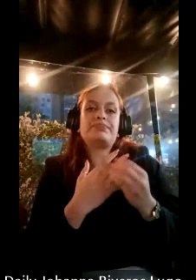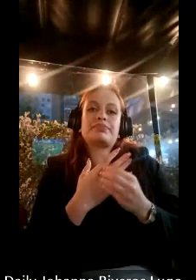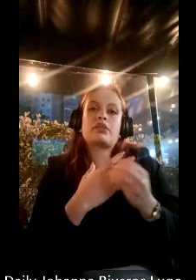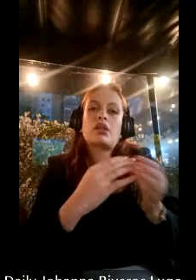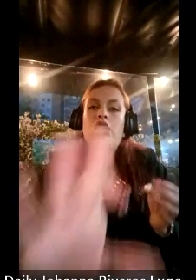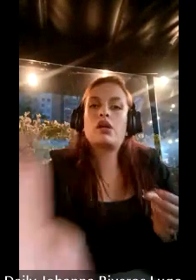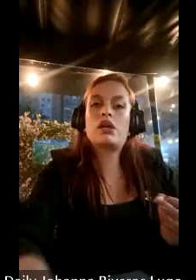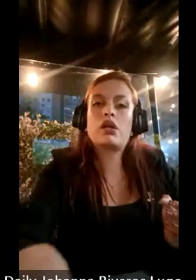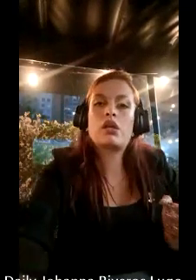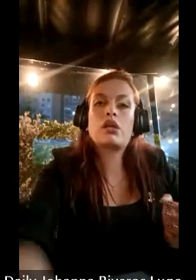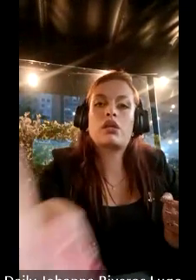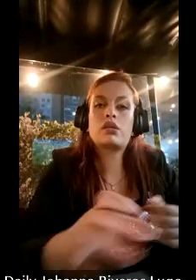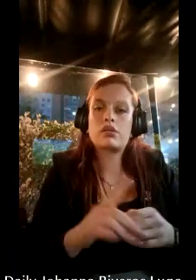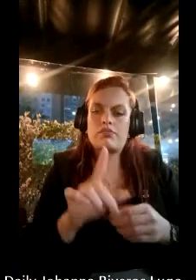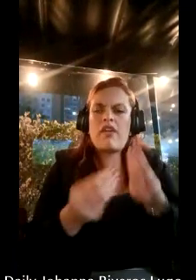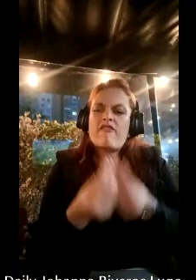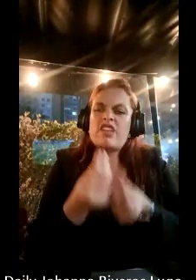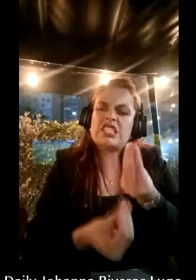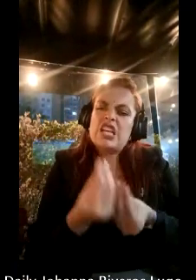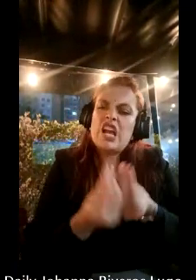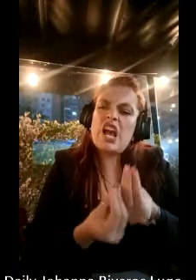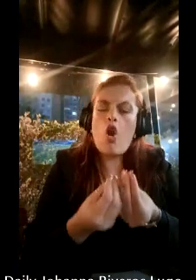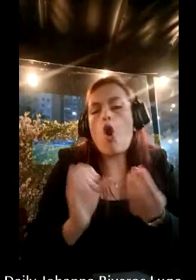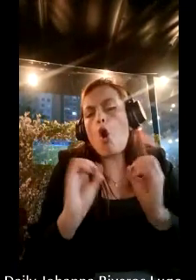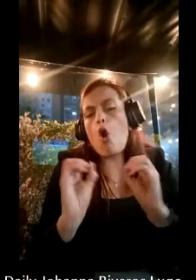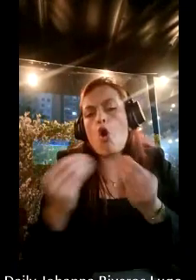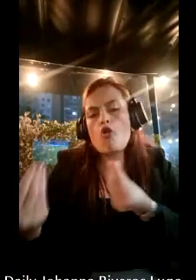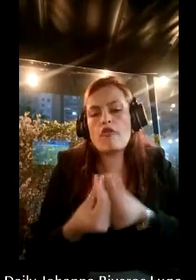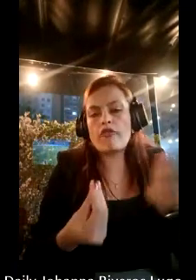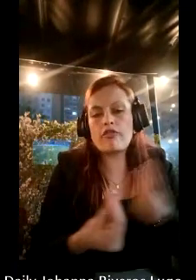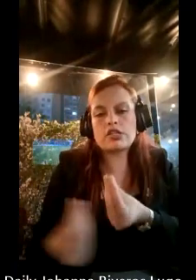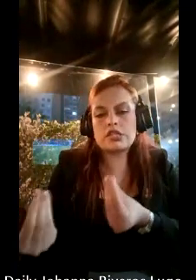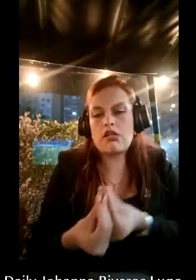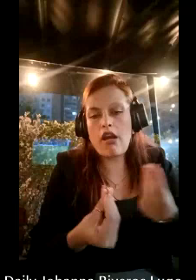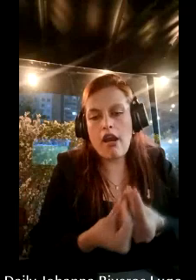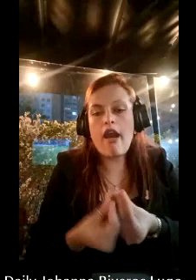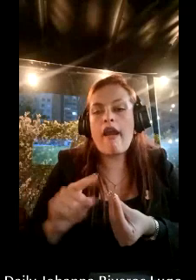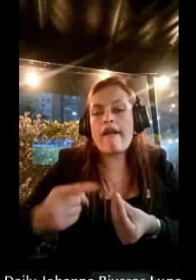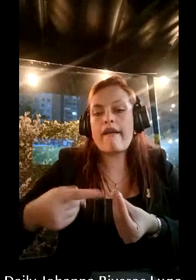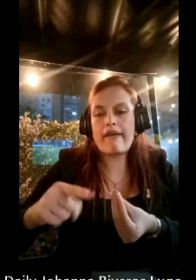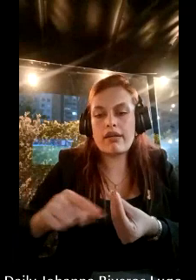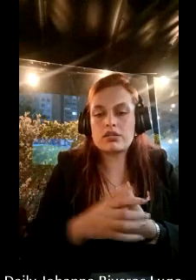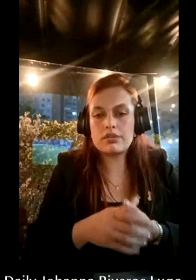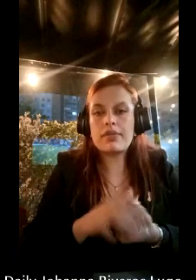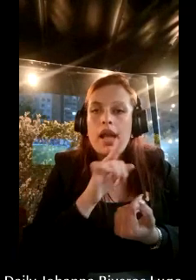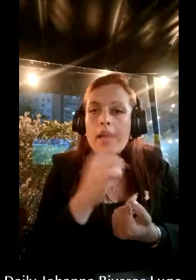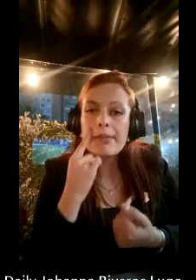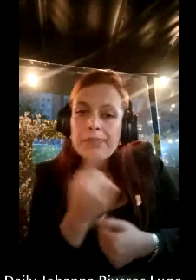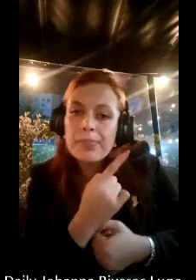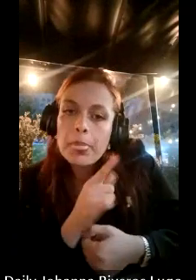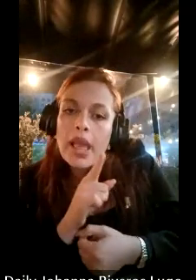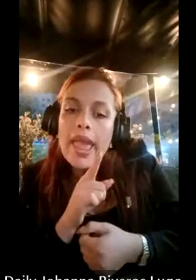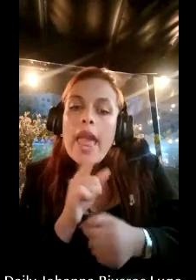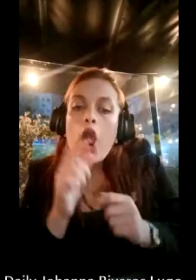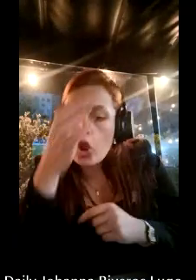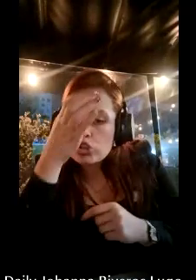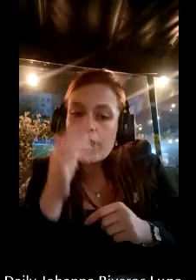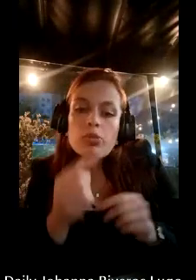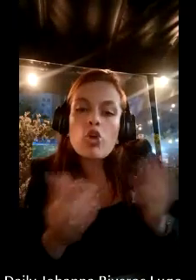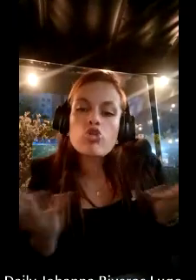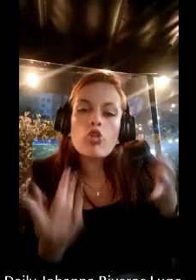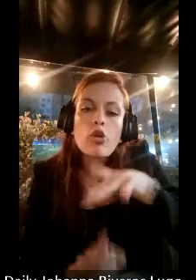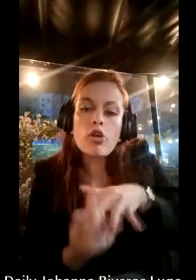es la física. La palabra física proviene del griego physis, que significa naturaleza. Es la ciencia